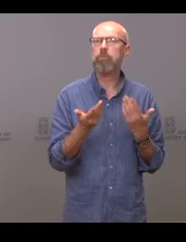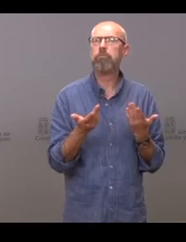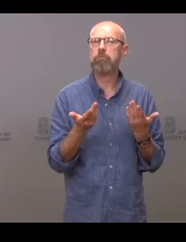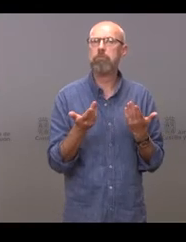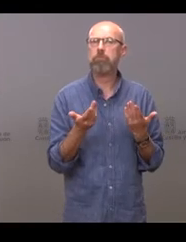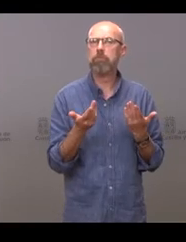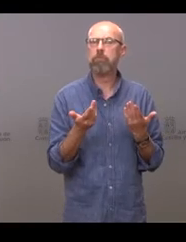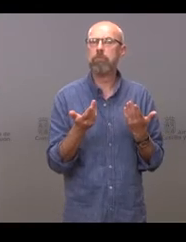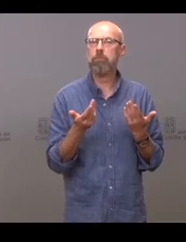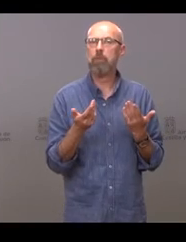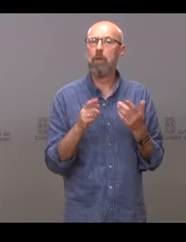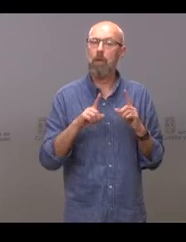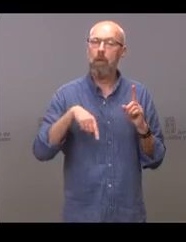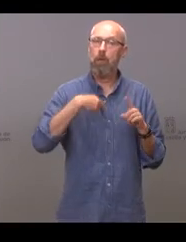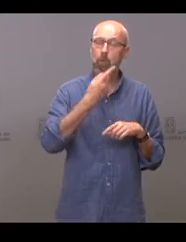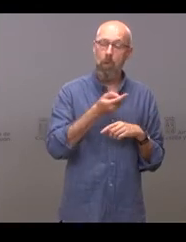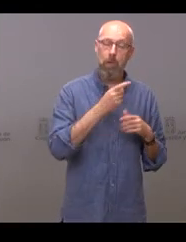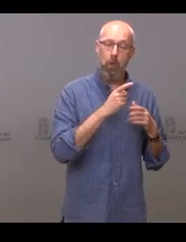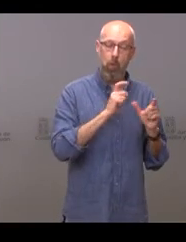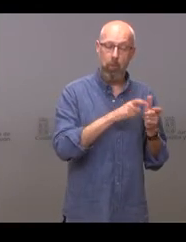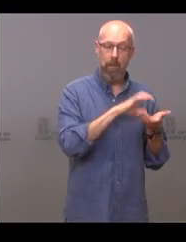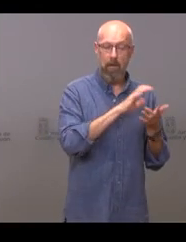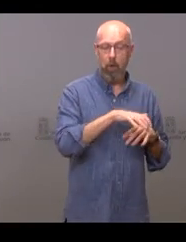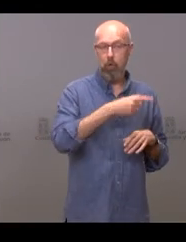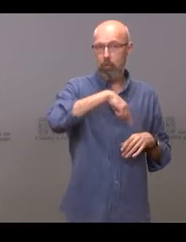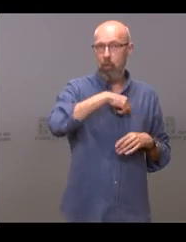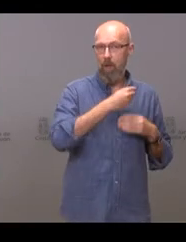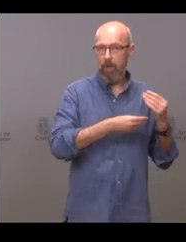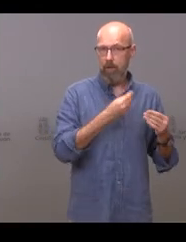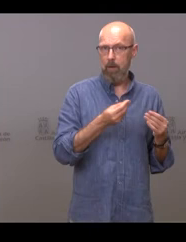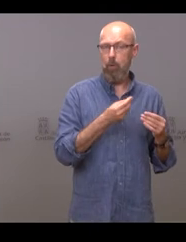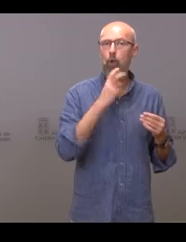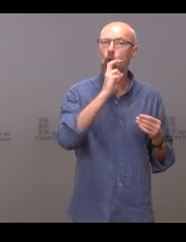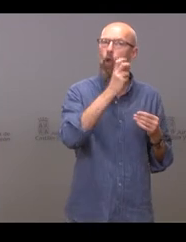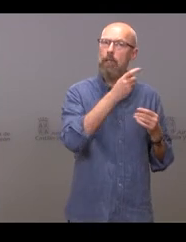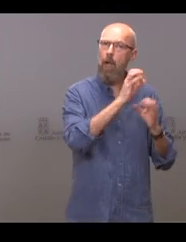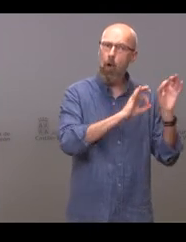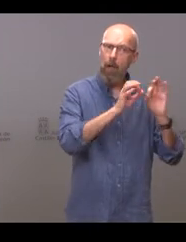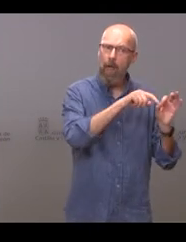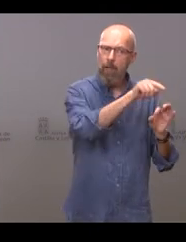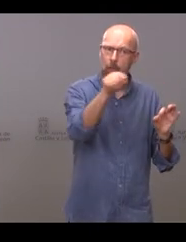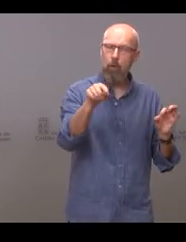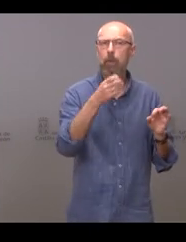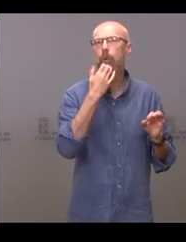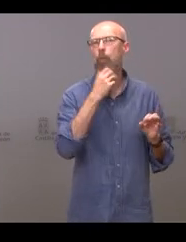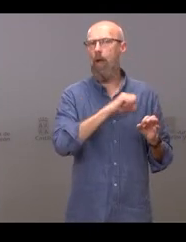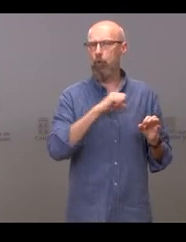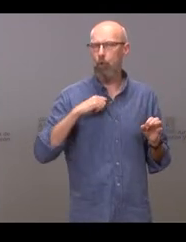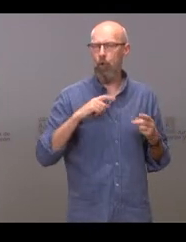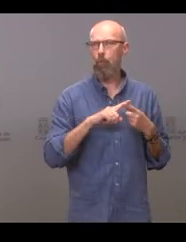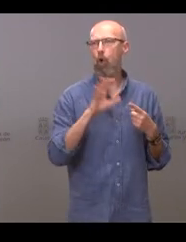desde la junta de castilla y león lo hacemos con otras organizaciones todos no somos organizaciones